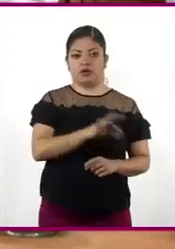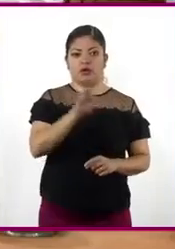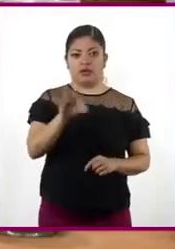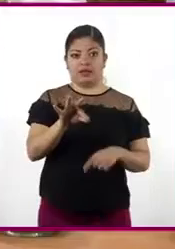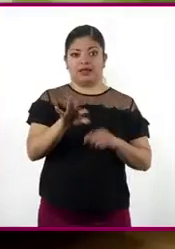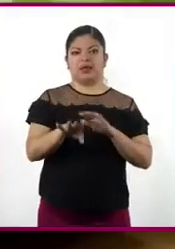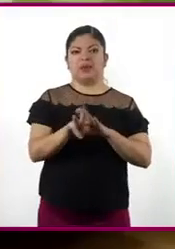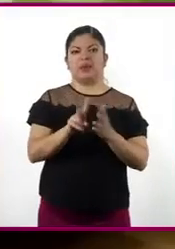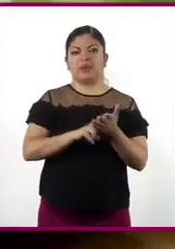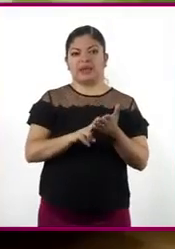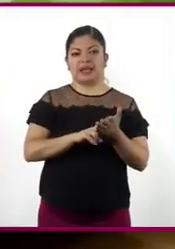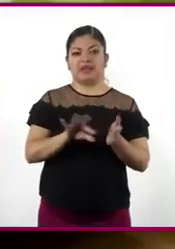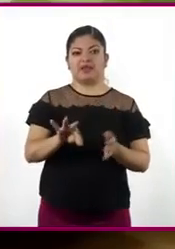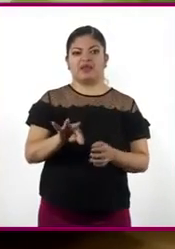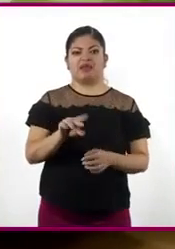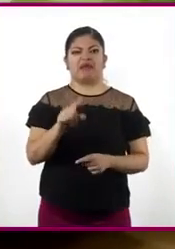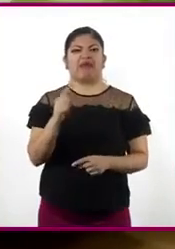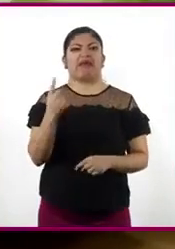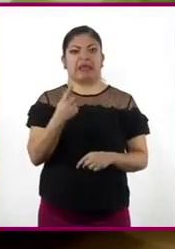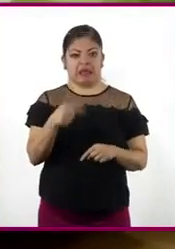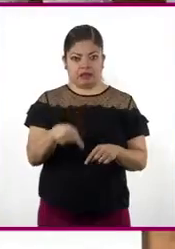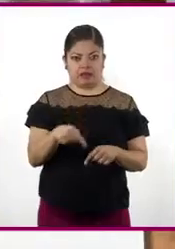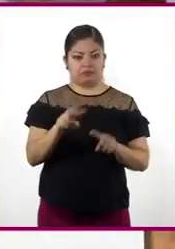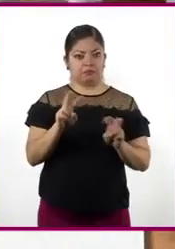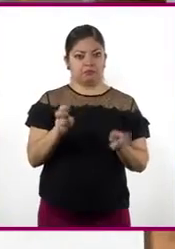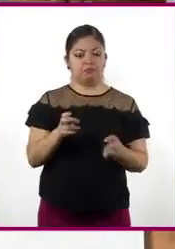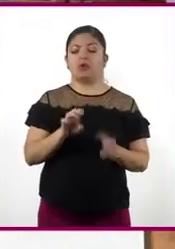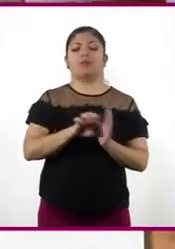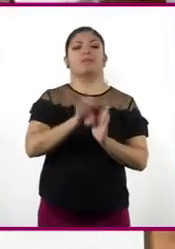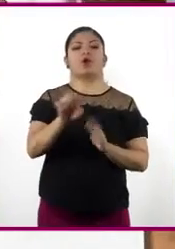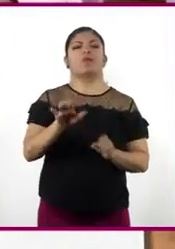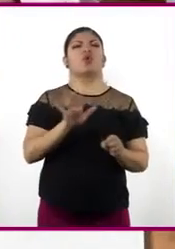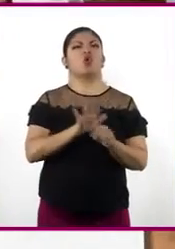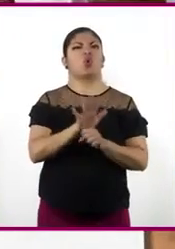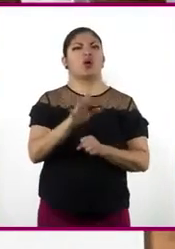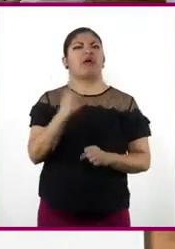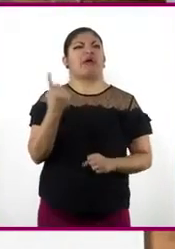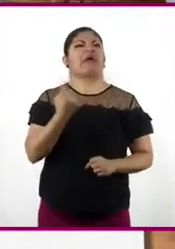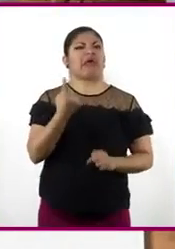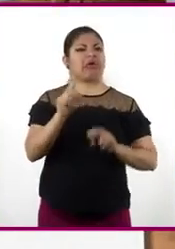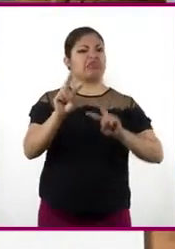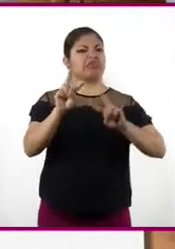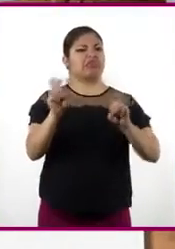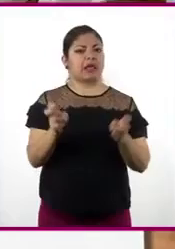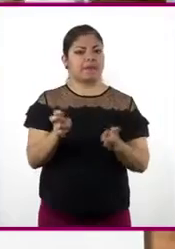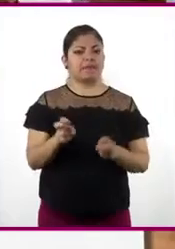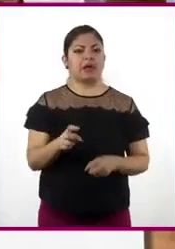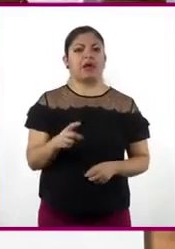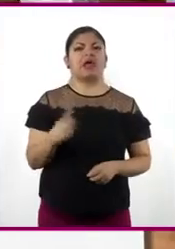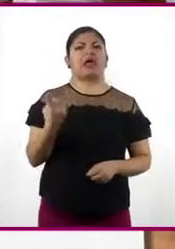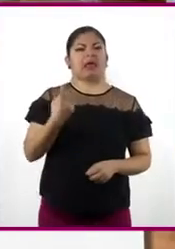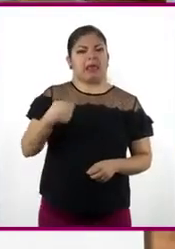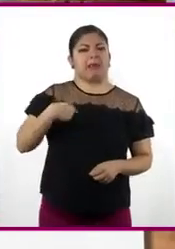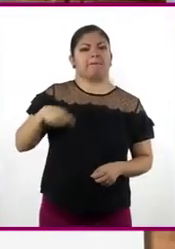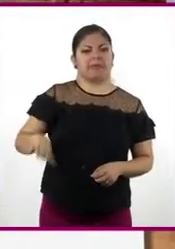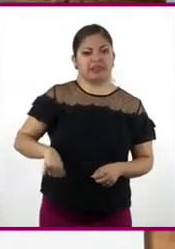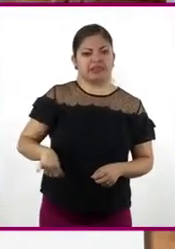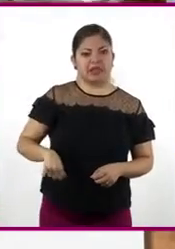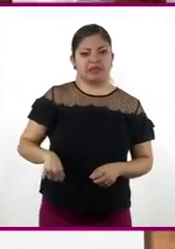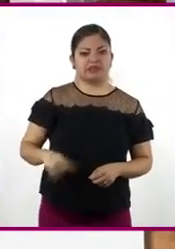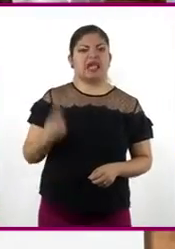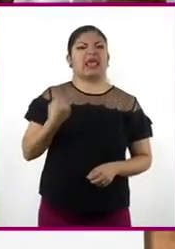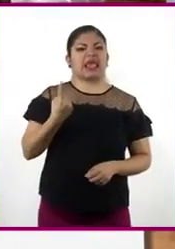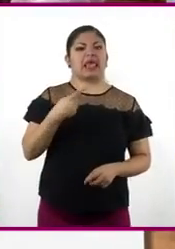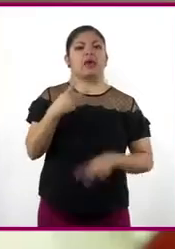verde, las del qué. Por ejemplo, ¿qué tema voy a investigar? ¿Qué me interesa de este tema? ¿Qué voy